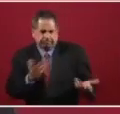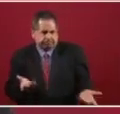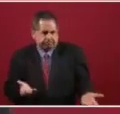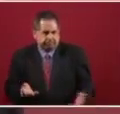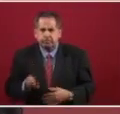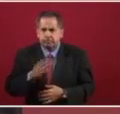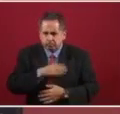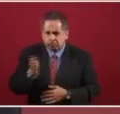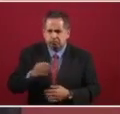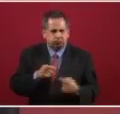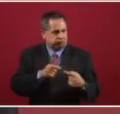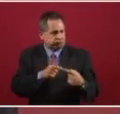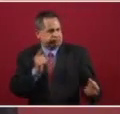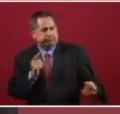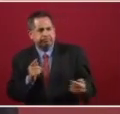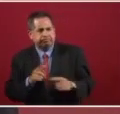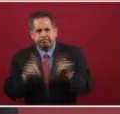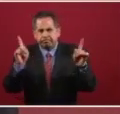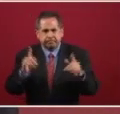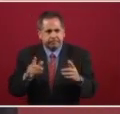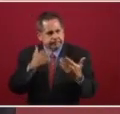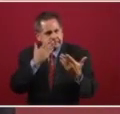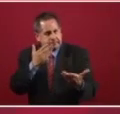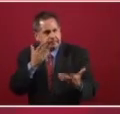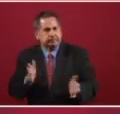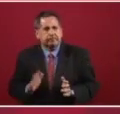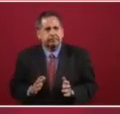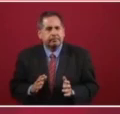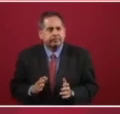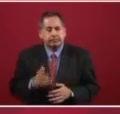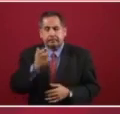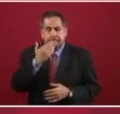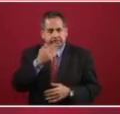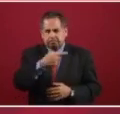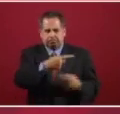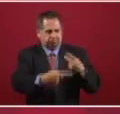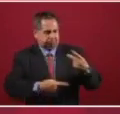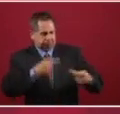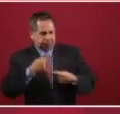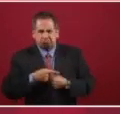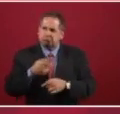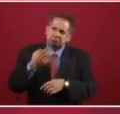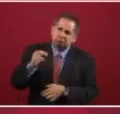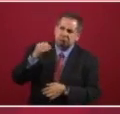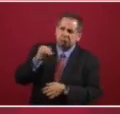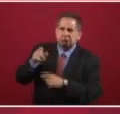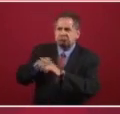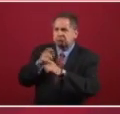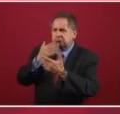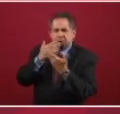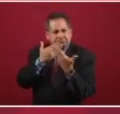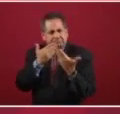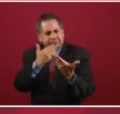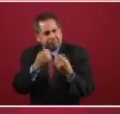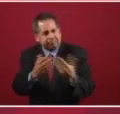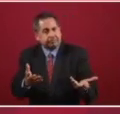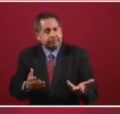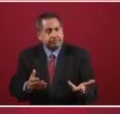Qué bien que hay cuestionamientos, qué bien que hay críticas. Yo voy a dar a